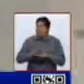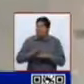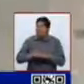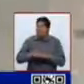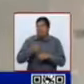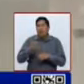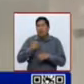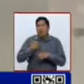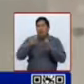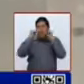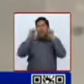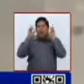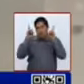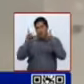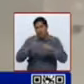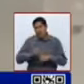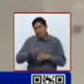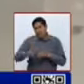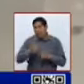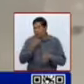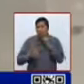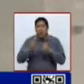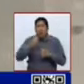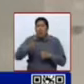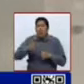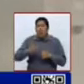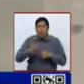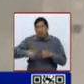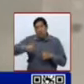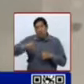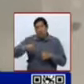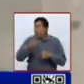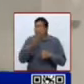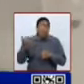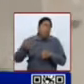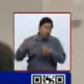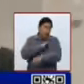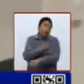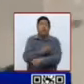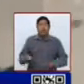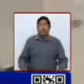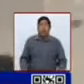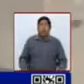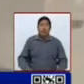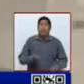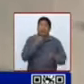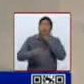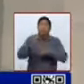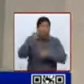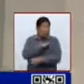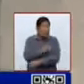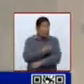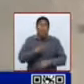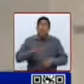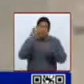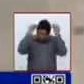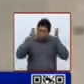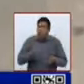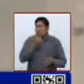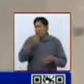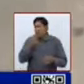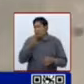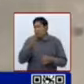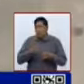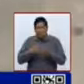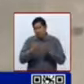disciplinarias, el cual nosotros daremos cumplimiento a órdenes judiciales emanadas por la autoridad. ¿Qué va a pasar con el profesor ahora? El profesor, según